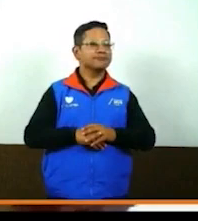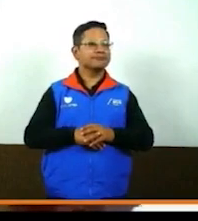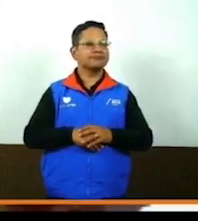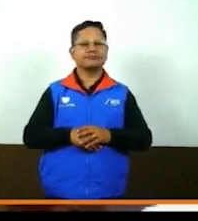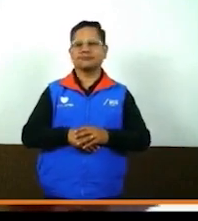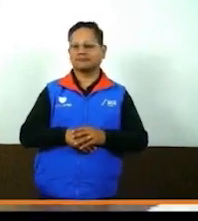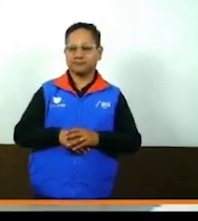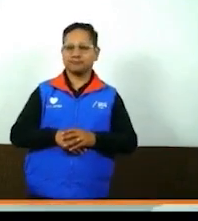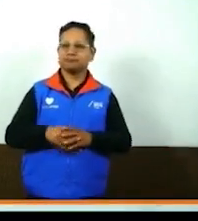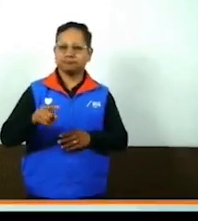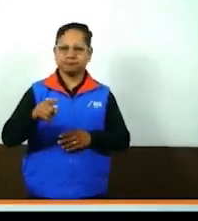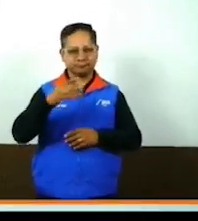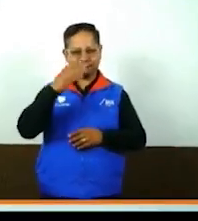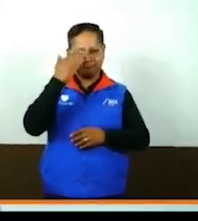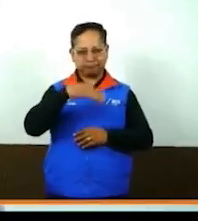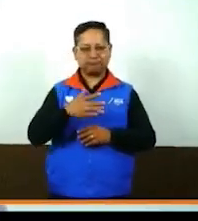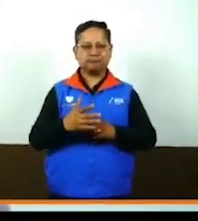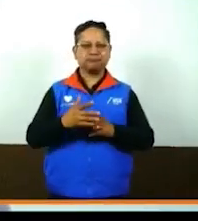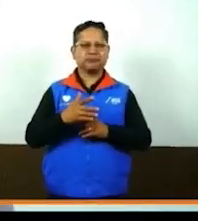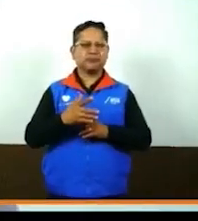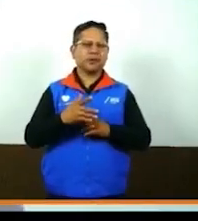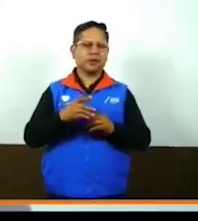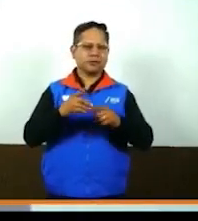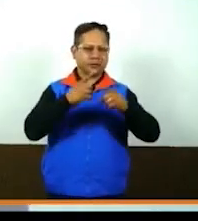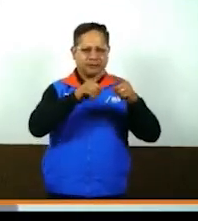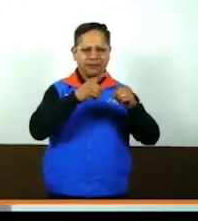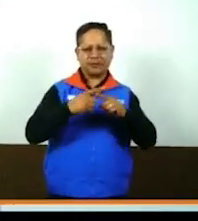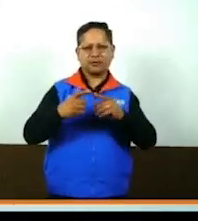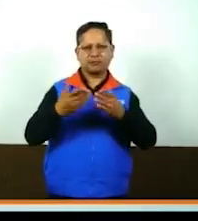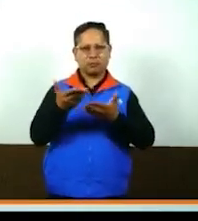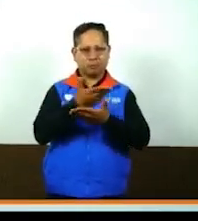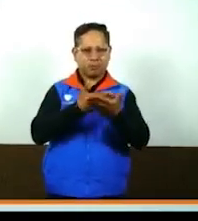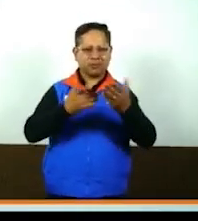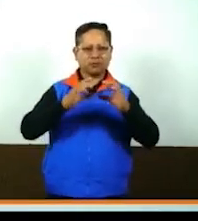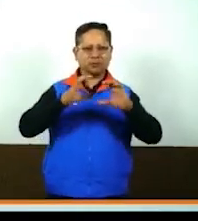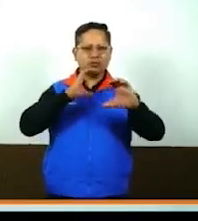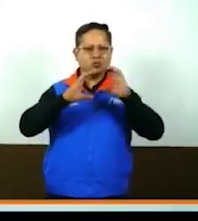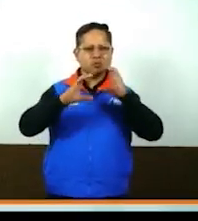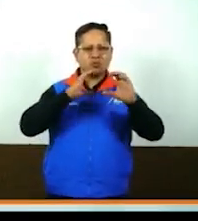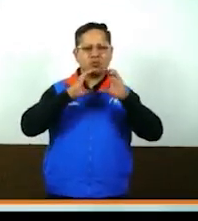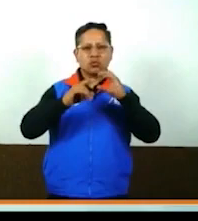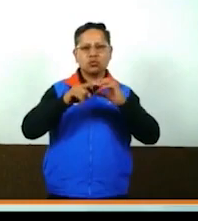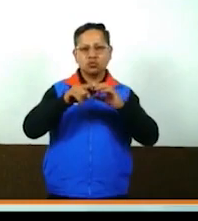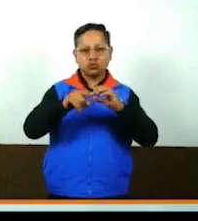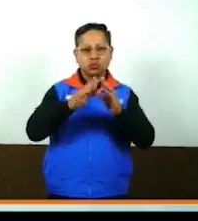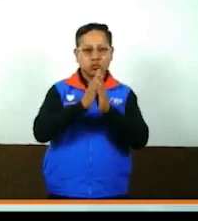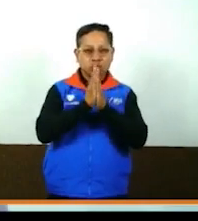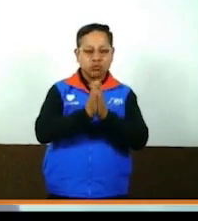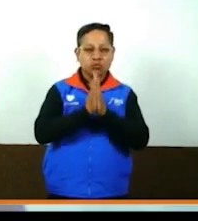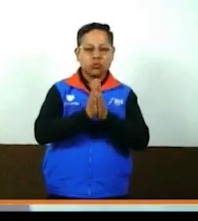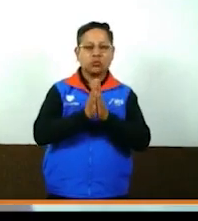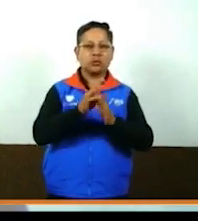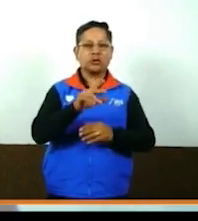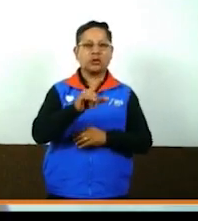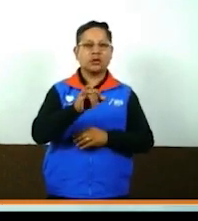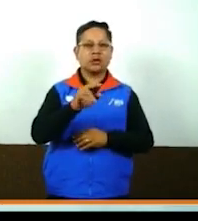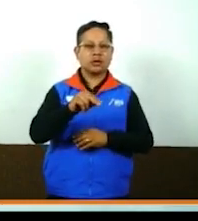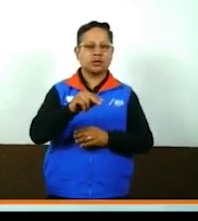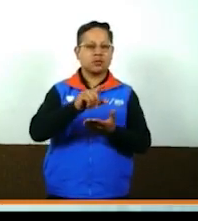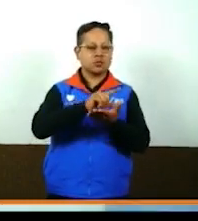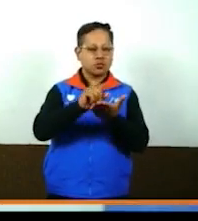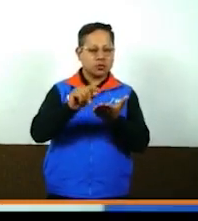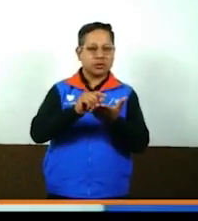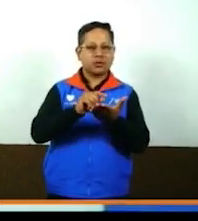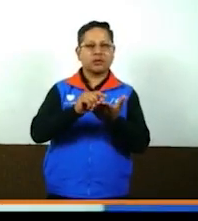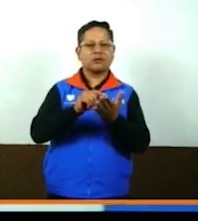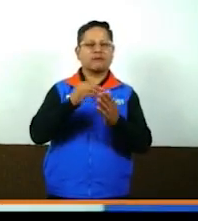recordamos nuestras redes sociales. Efectivamente, les recordamos que nos sigan en LinkedIn, en Twitter,